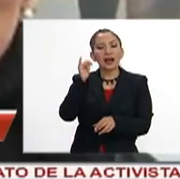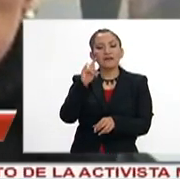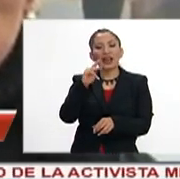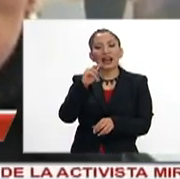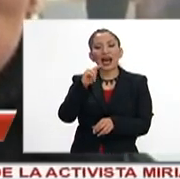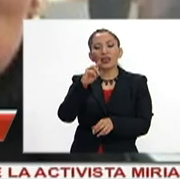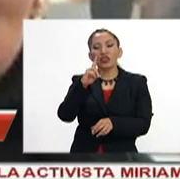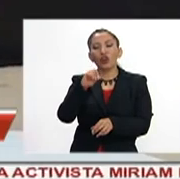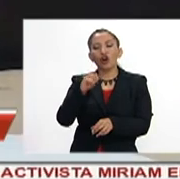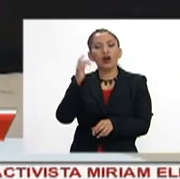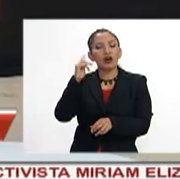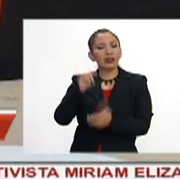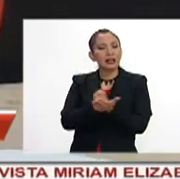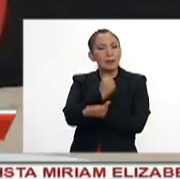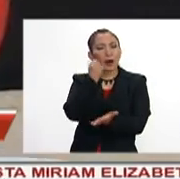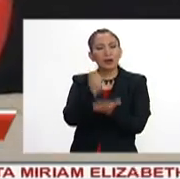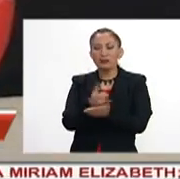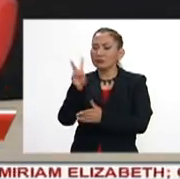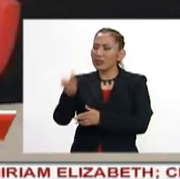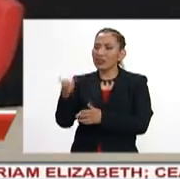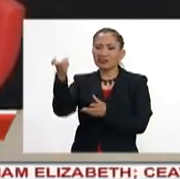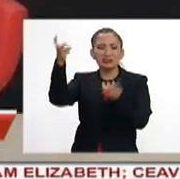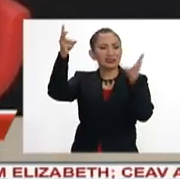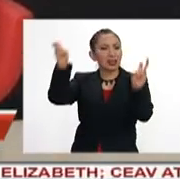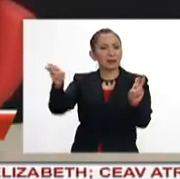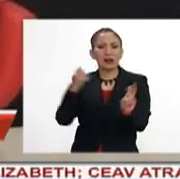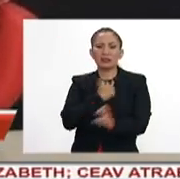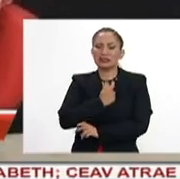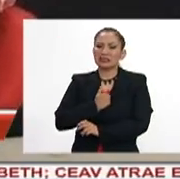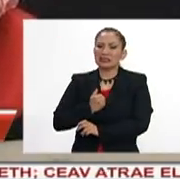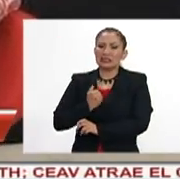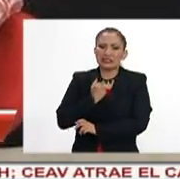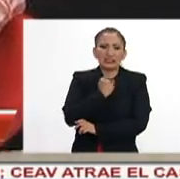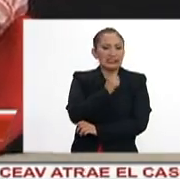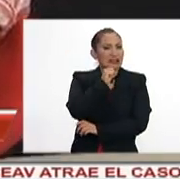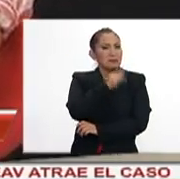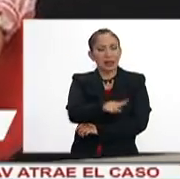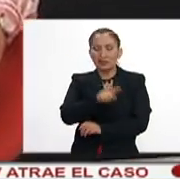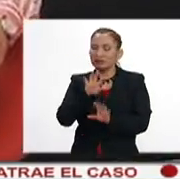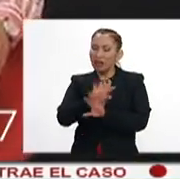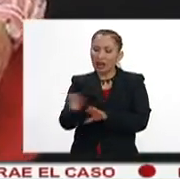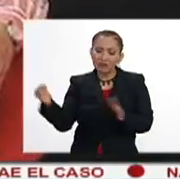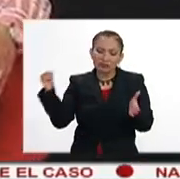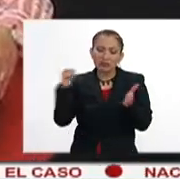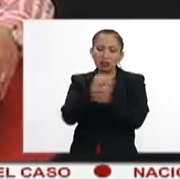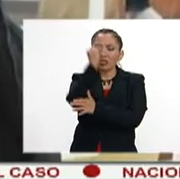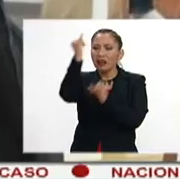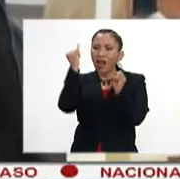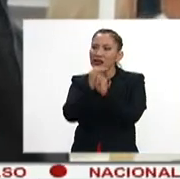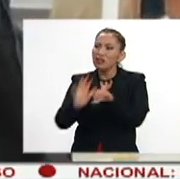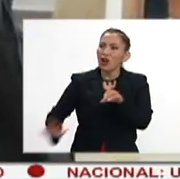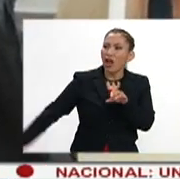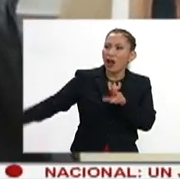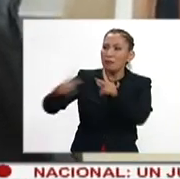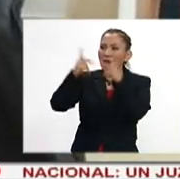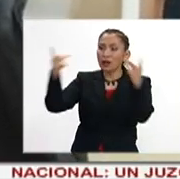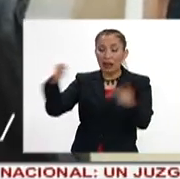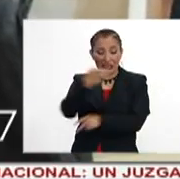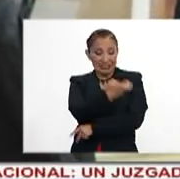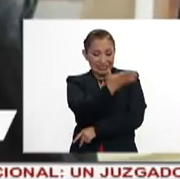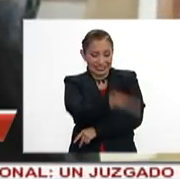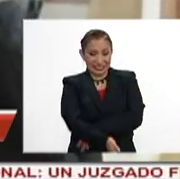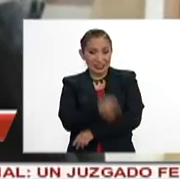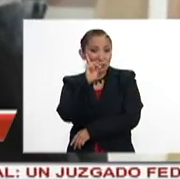Este caso tan lamentable ha ocupado también las planas a nivel internacional. Esta